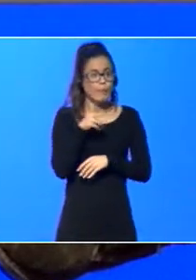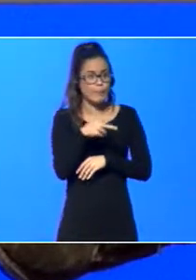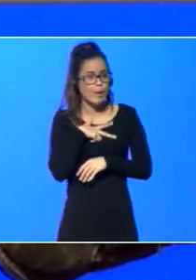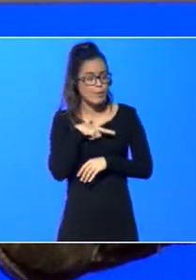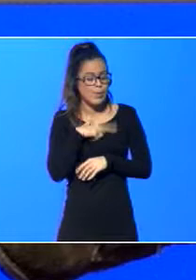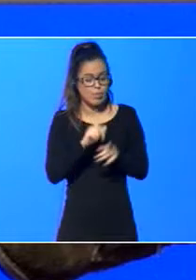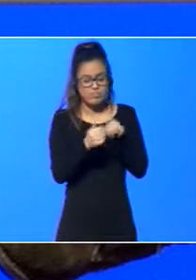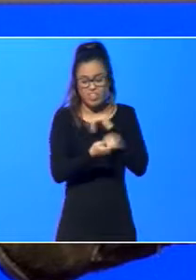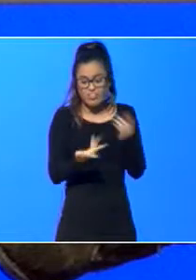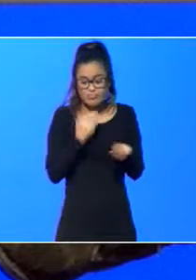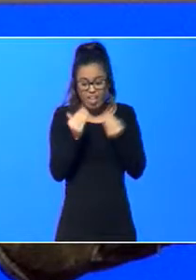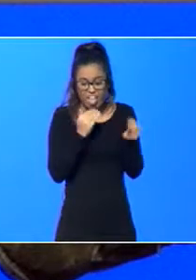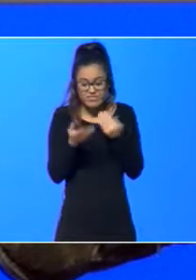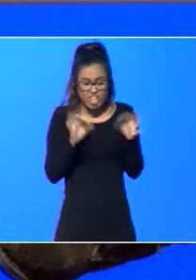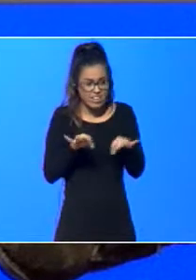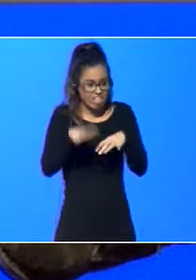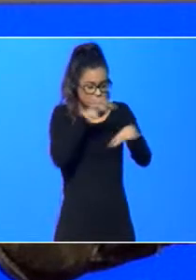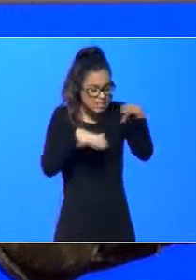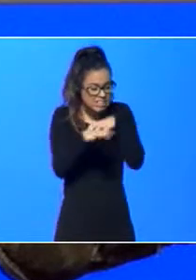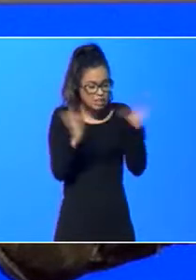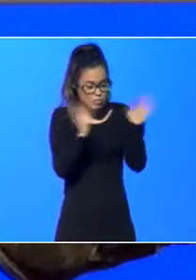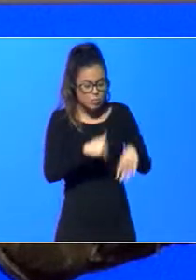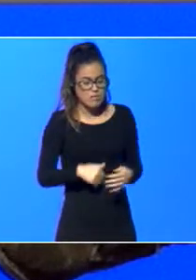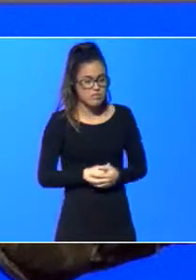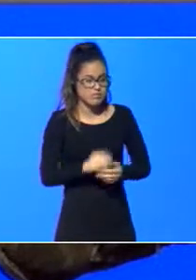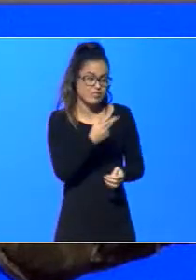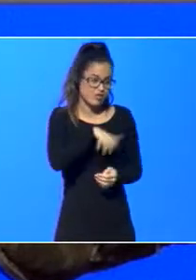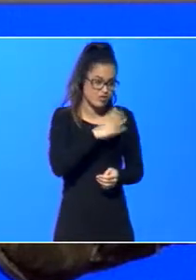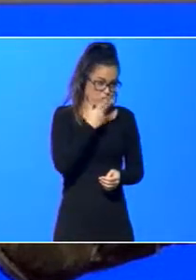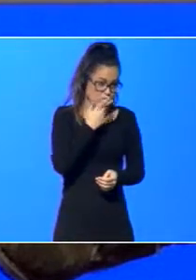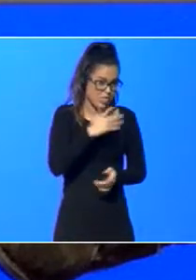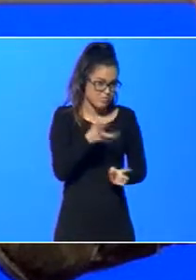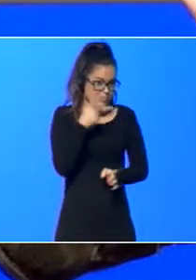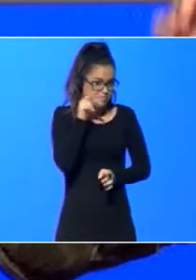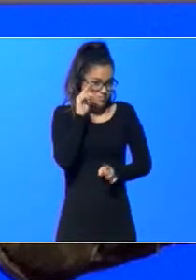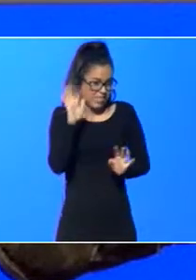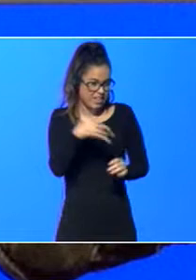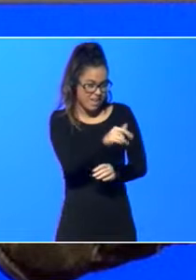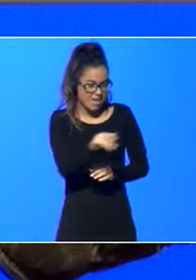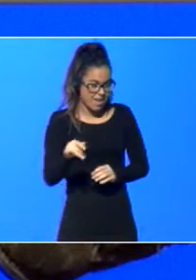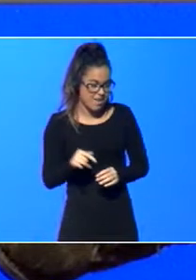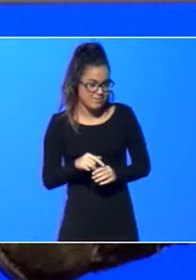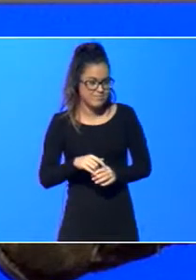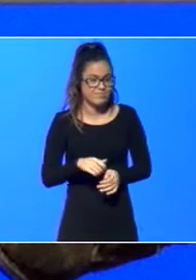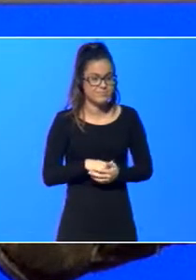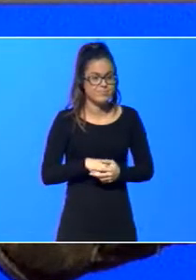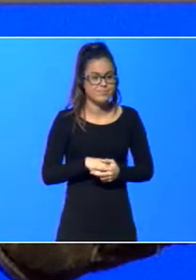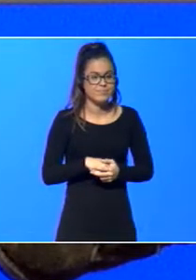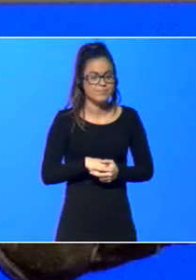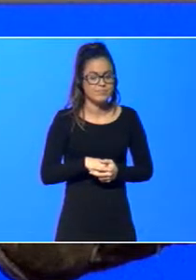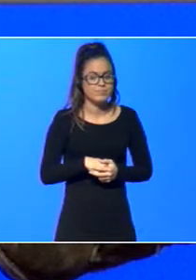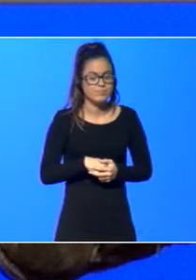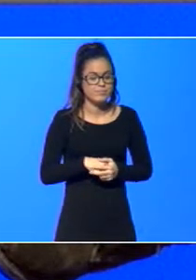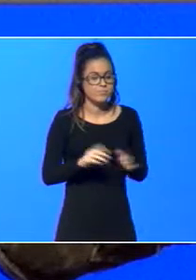hablar, no tiene un mínimo de empatía. Y bueno, ya conocemos todas situaciones en esos casos de sobra, ¿no?